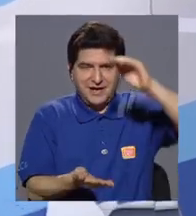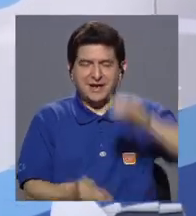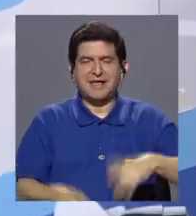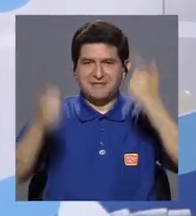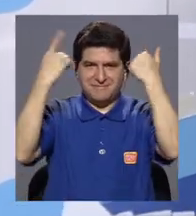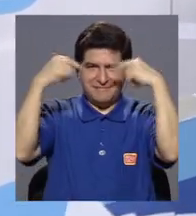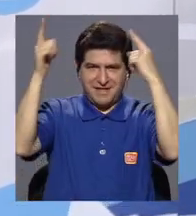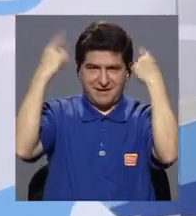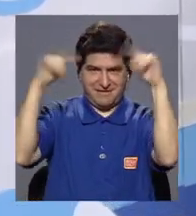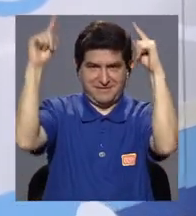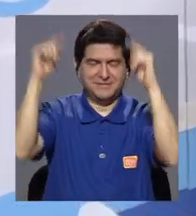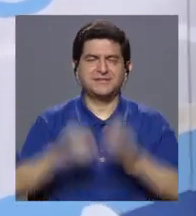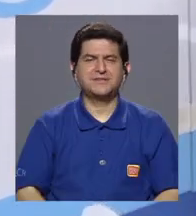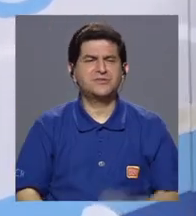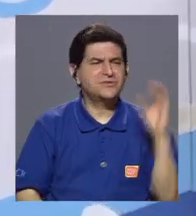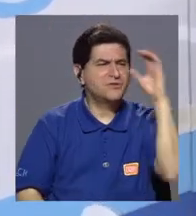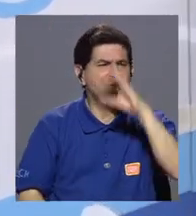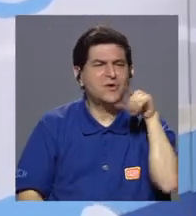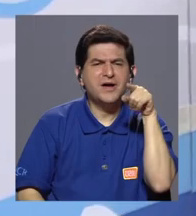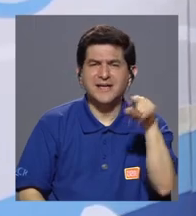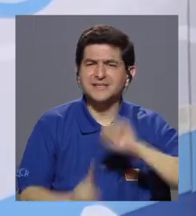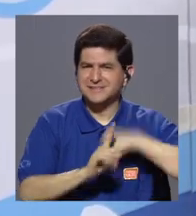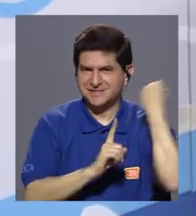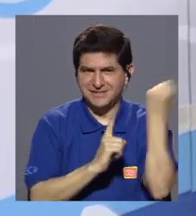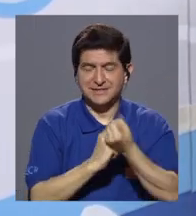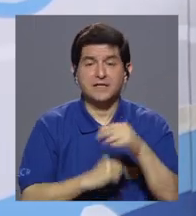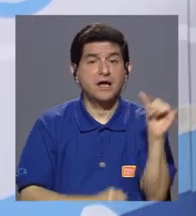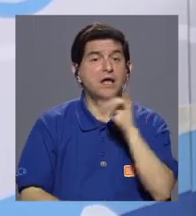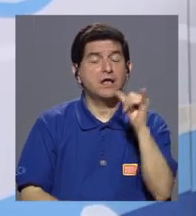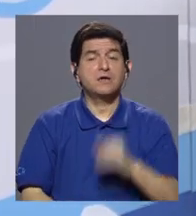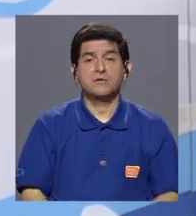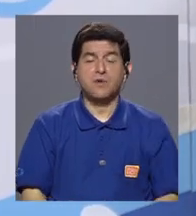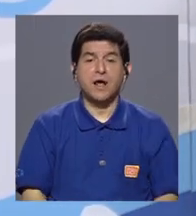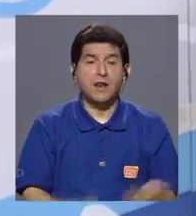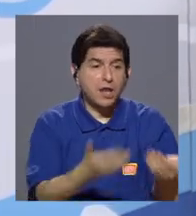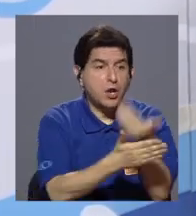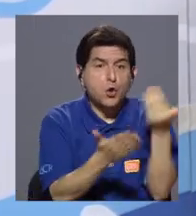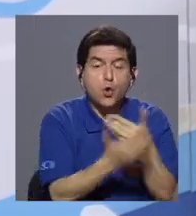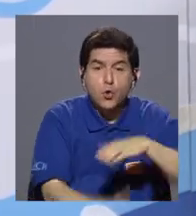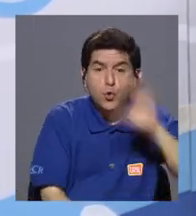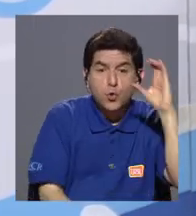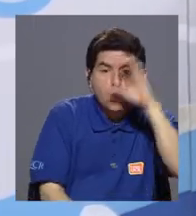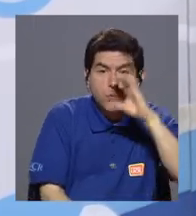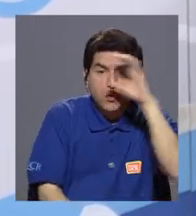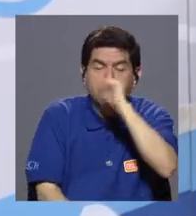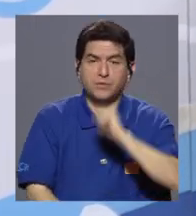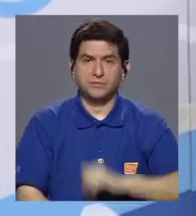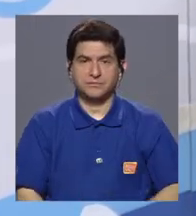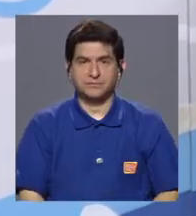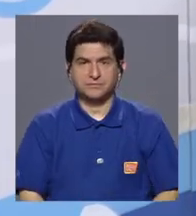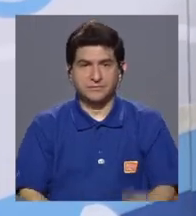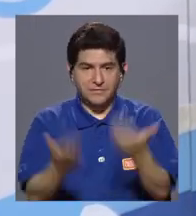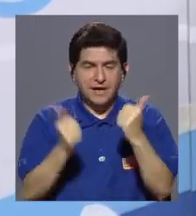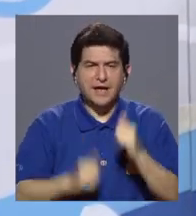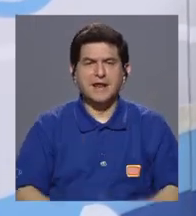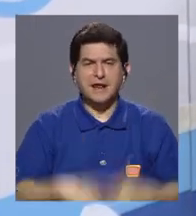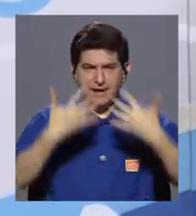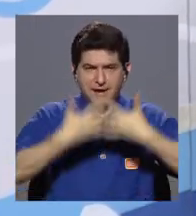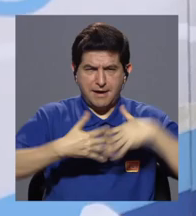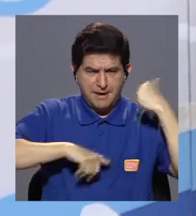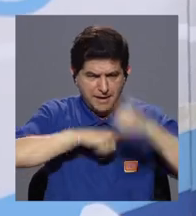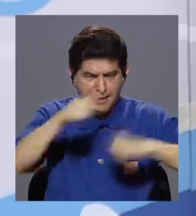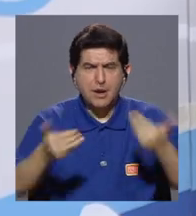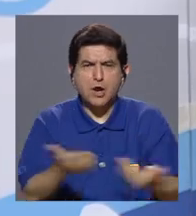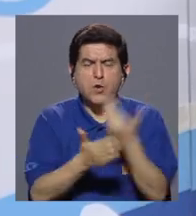tener éxito entonces buscamos buscamos eso por eso buscamos también queremos que esté los emprendimientos